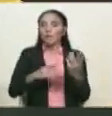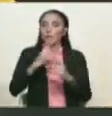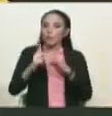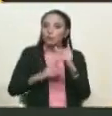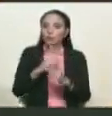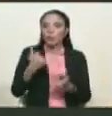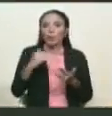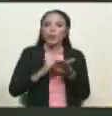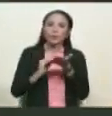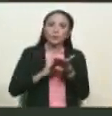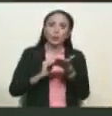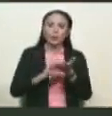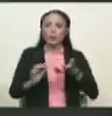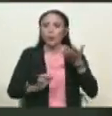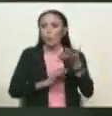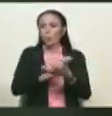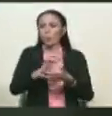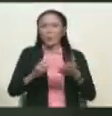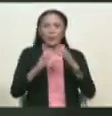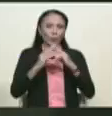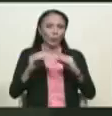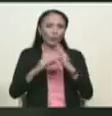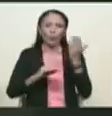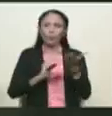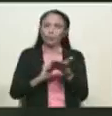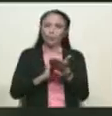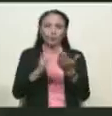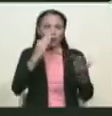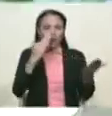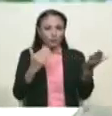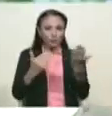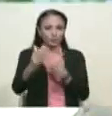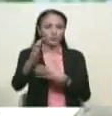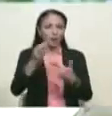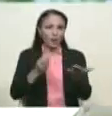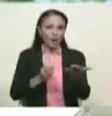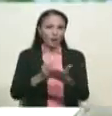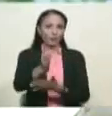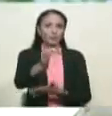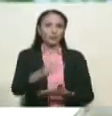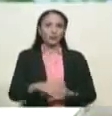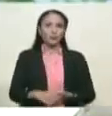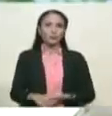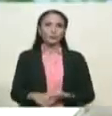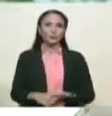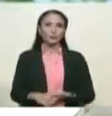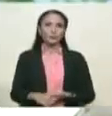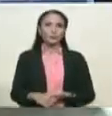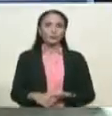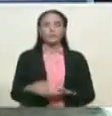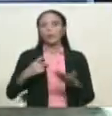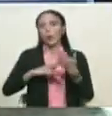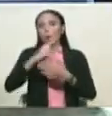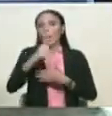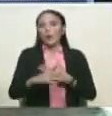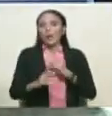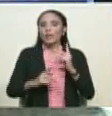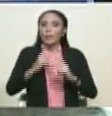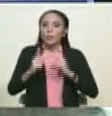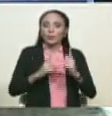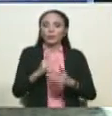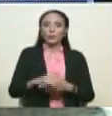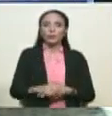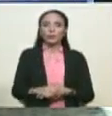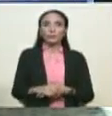Resolver los problemas de logística y de insumos. Y avanzar. Avanzar en un gran plan productivo, compañero Tarek El